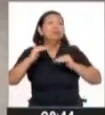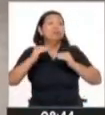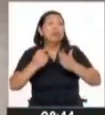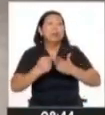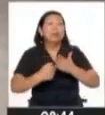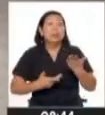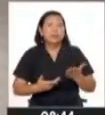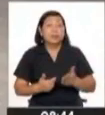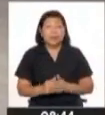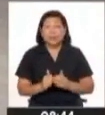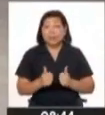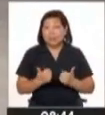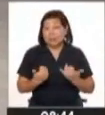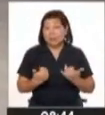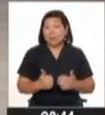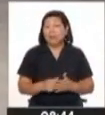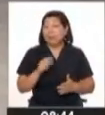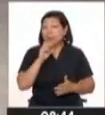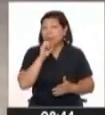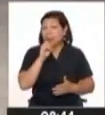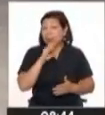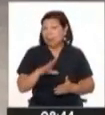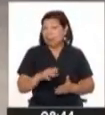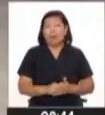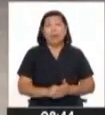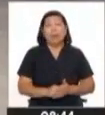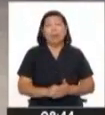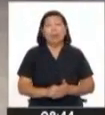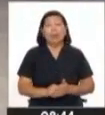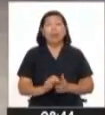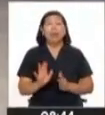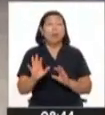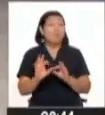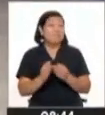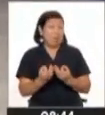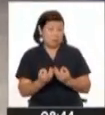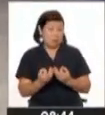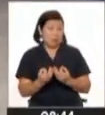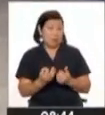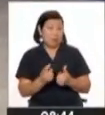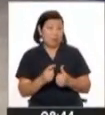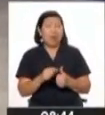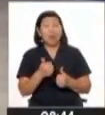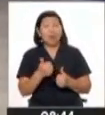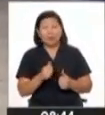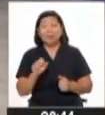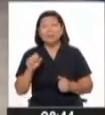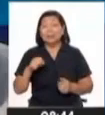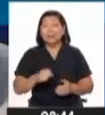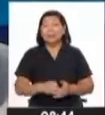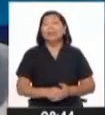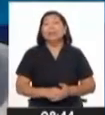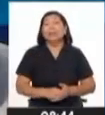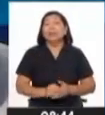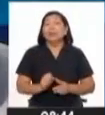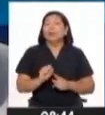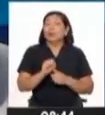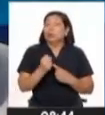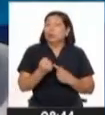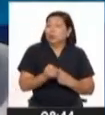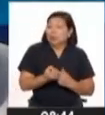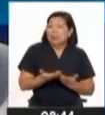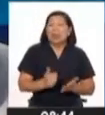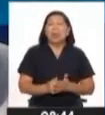en qué escenarios exactamente? Nos ha mencionado usted que el círculo familiar es uno de ellos, pero hay otros más. Sí, claro, a nivel